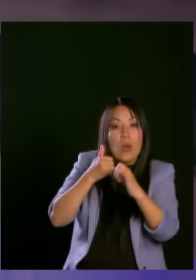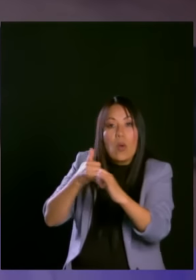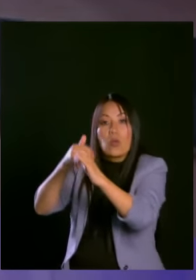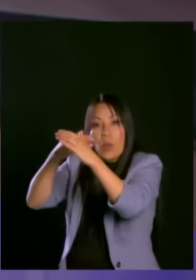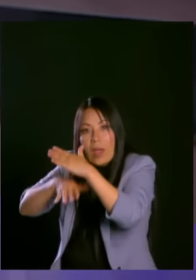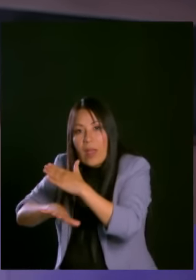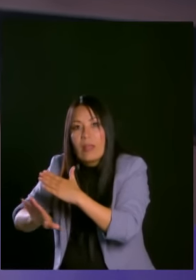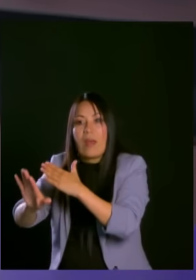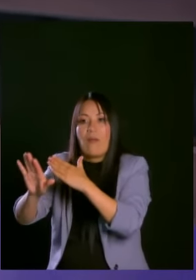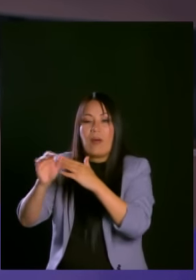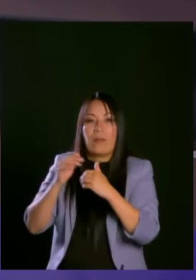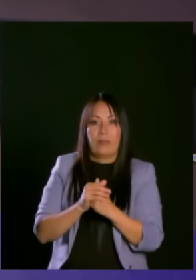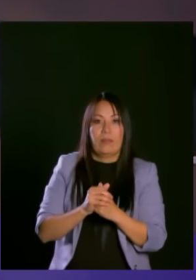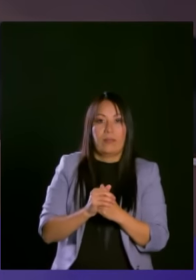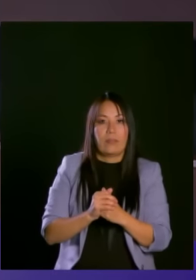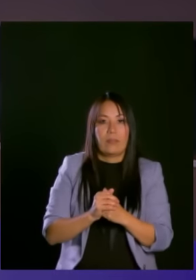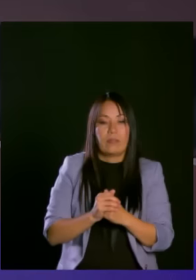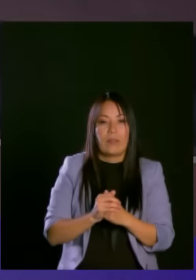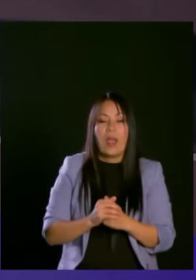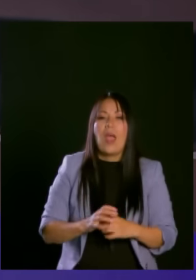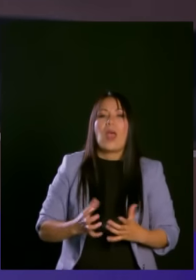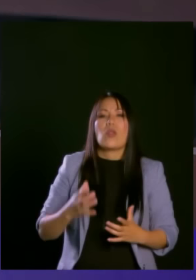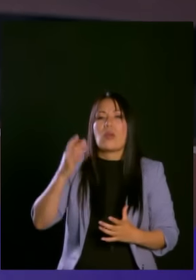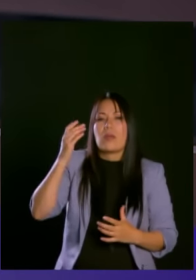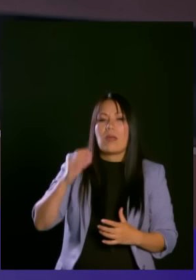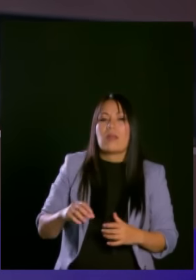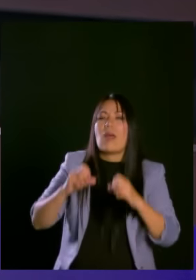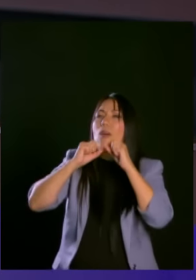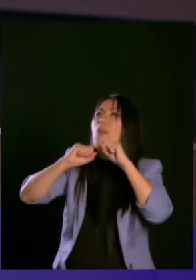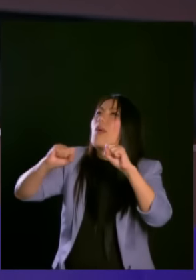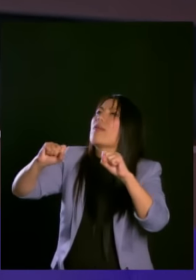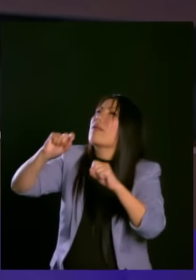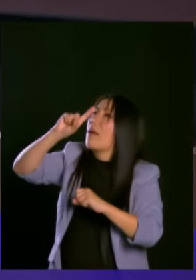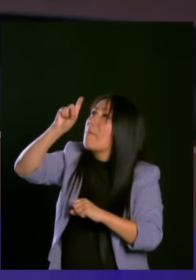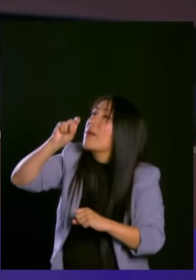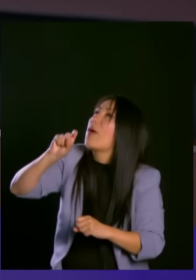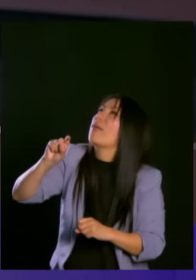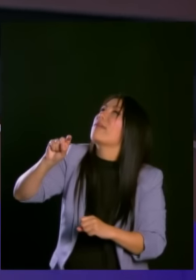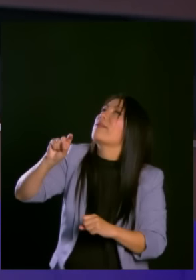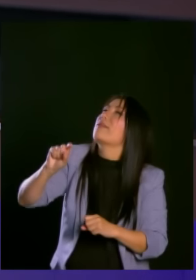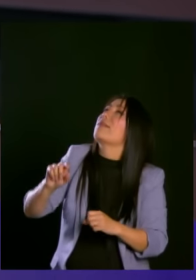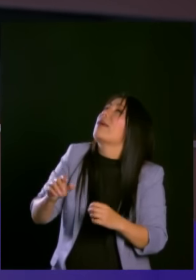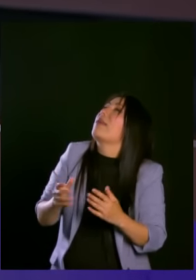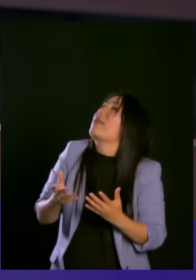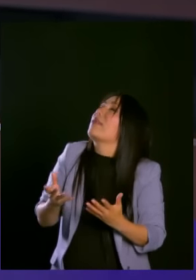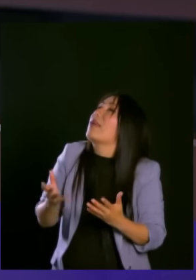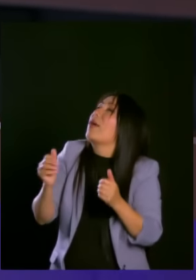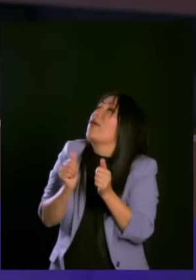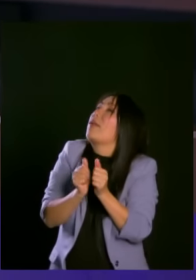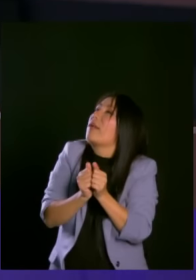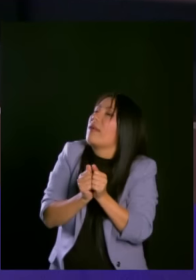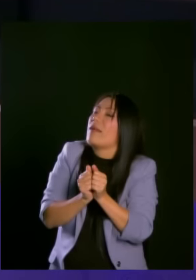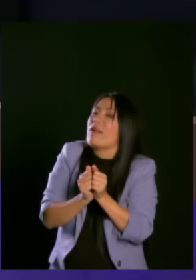Mi presencia irá contigo. Josué no lo preguntó.